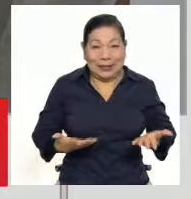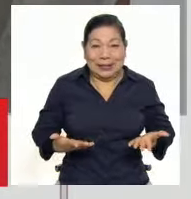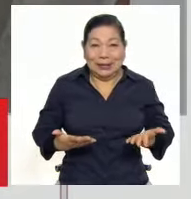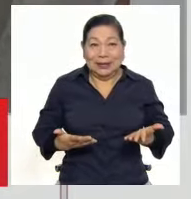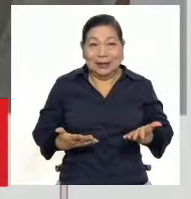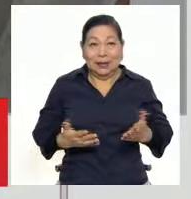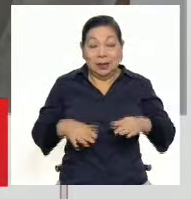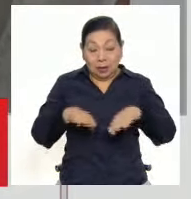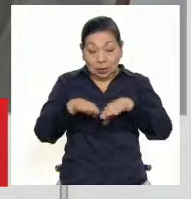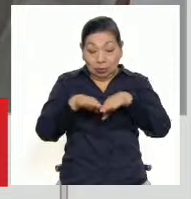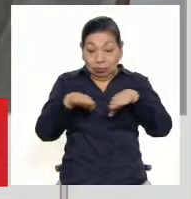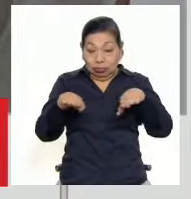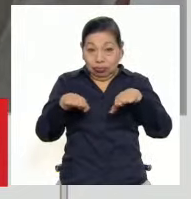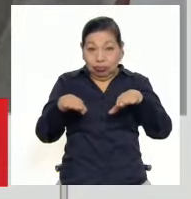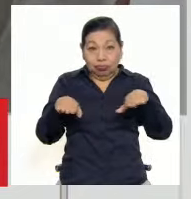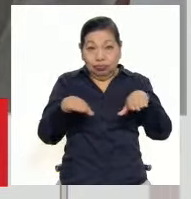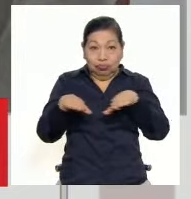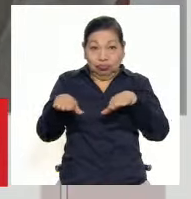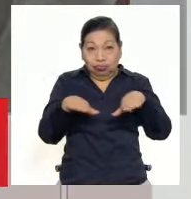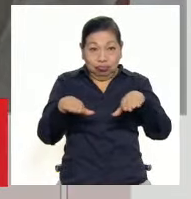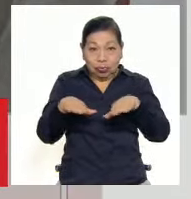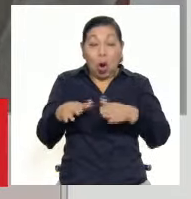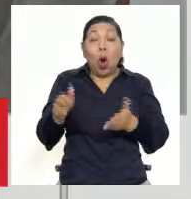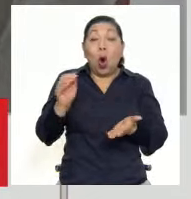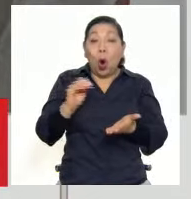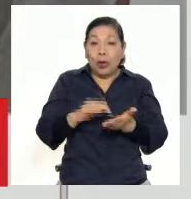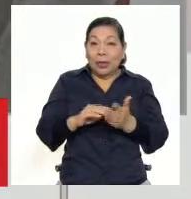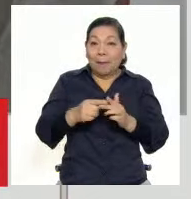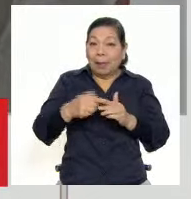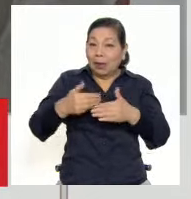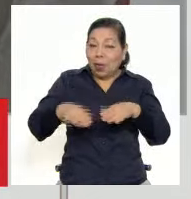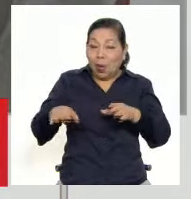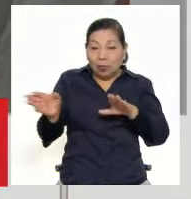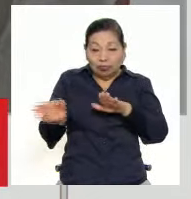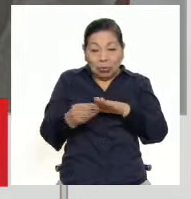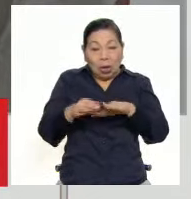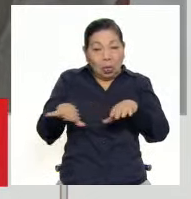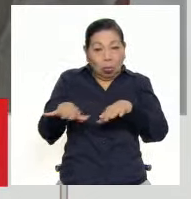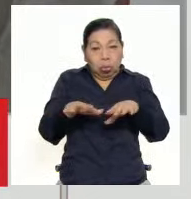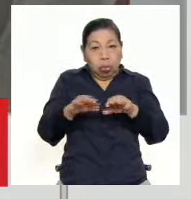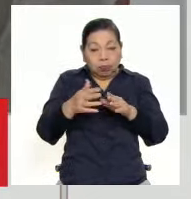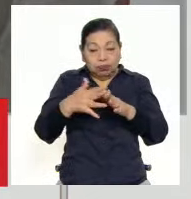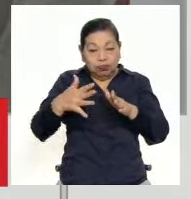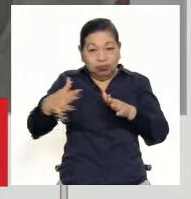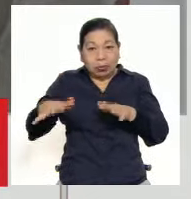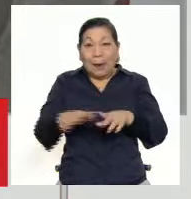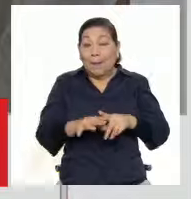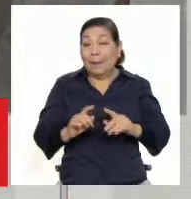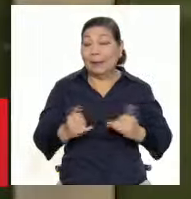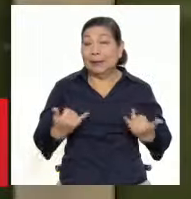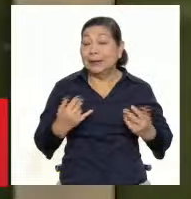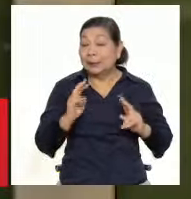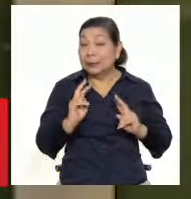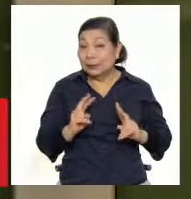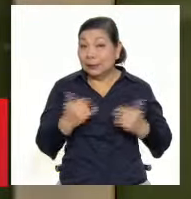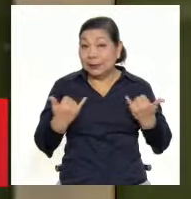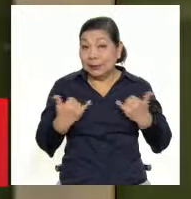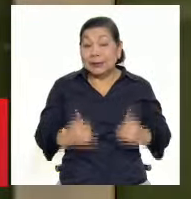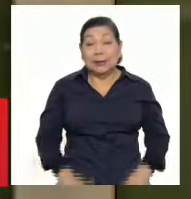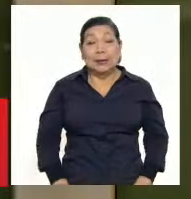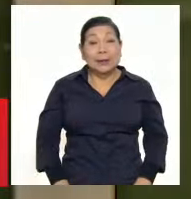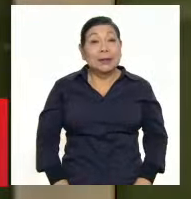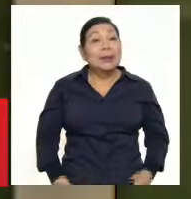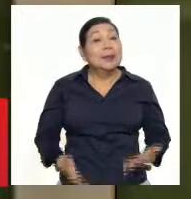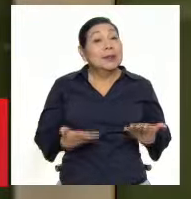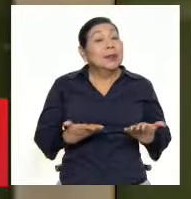la placa se moviliza, se estabiliza y nuevamente empieza el proceso de acumular energía. Entonces, la única manera que hemos encontrado nosotros de